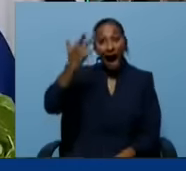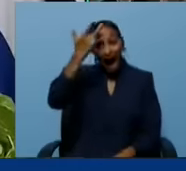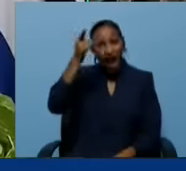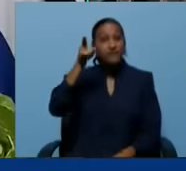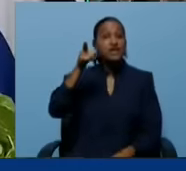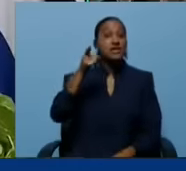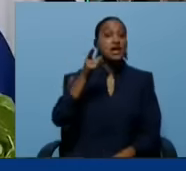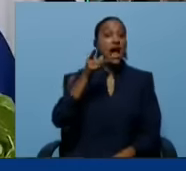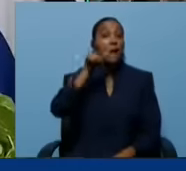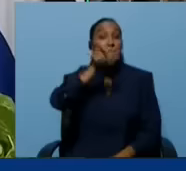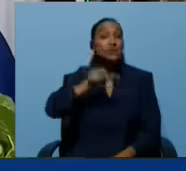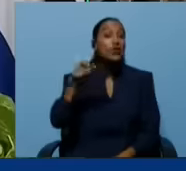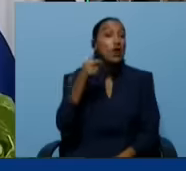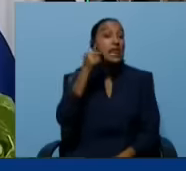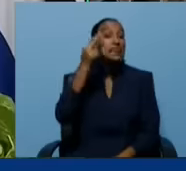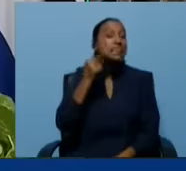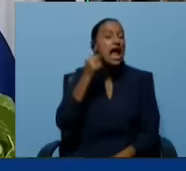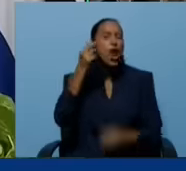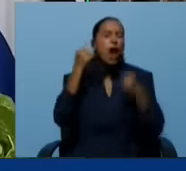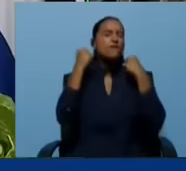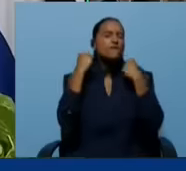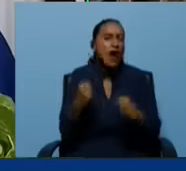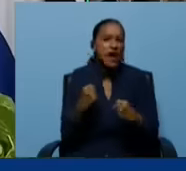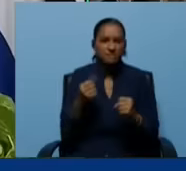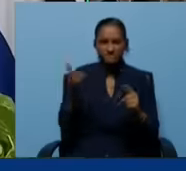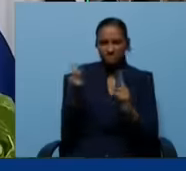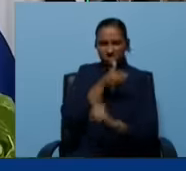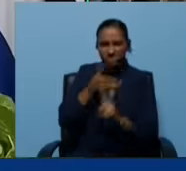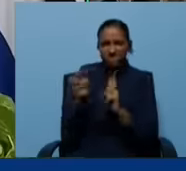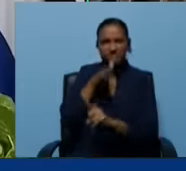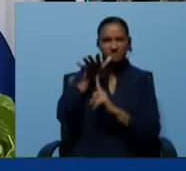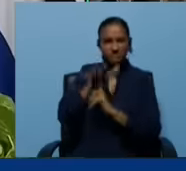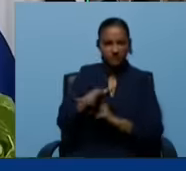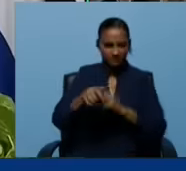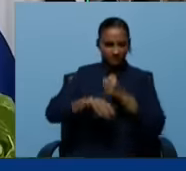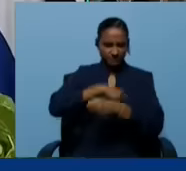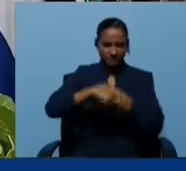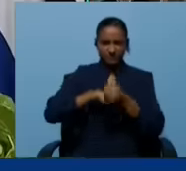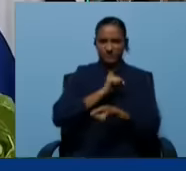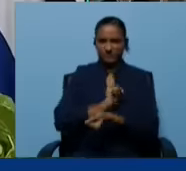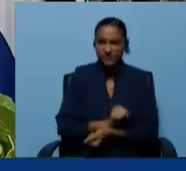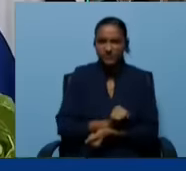y que luego eran trasladados por Europa,